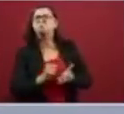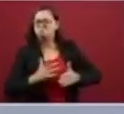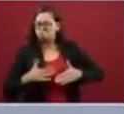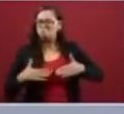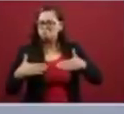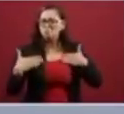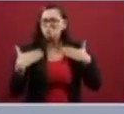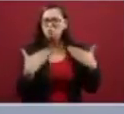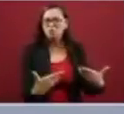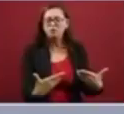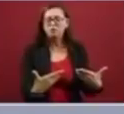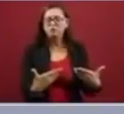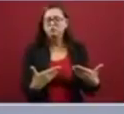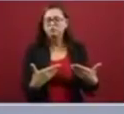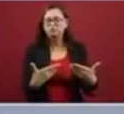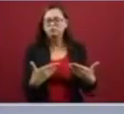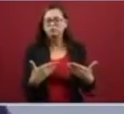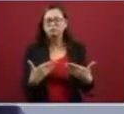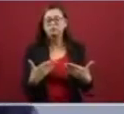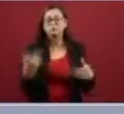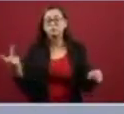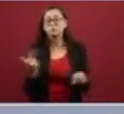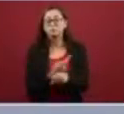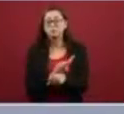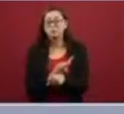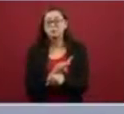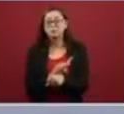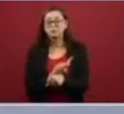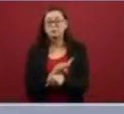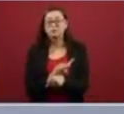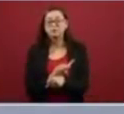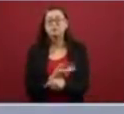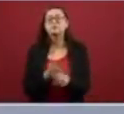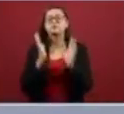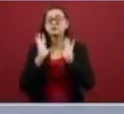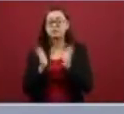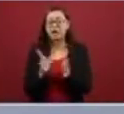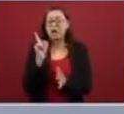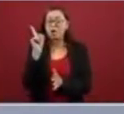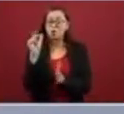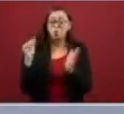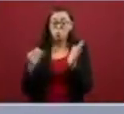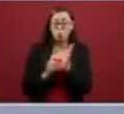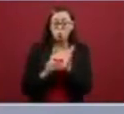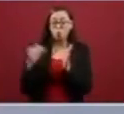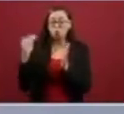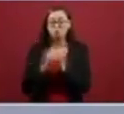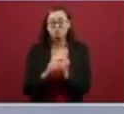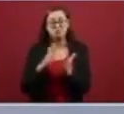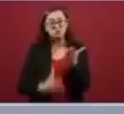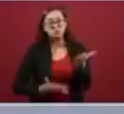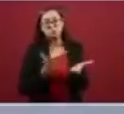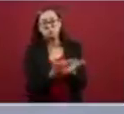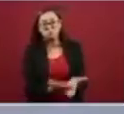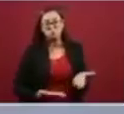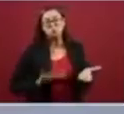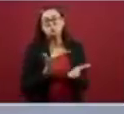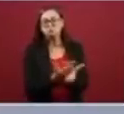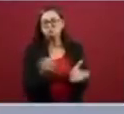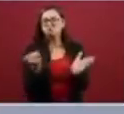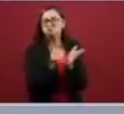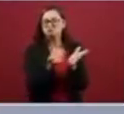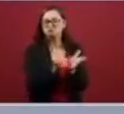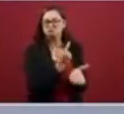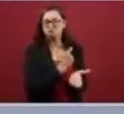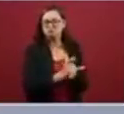se han presentado 1 millón de declaraciones fiscales más que